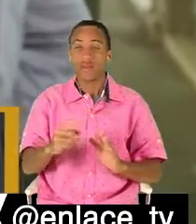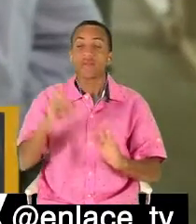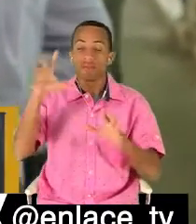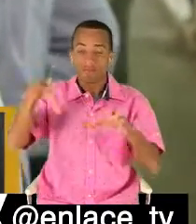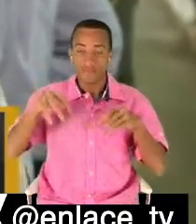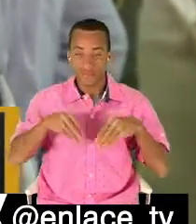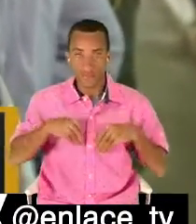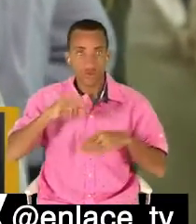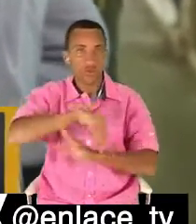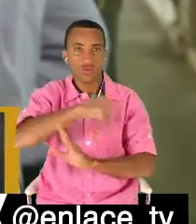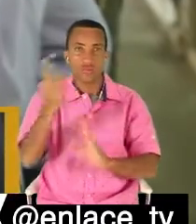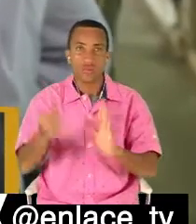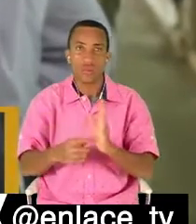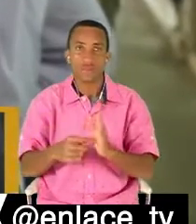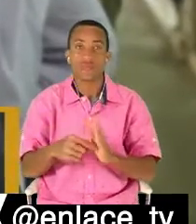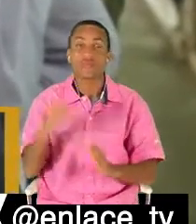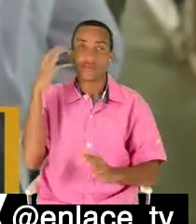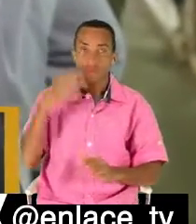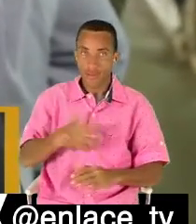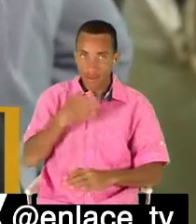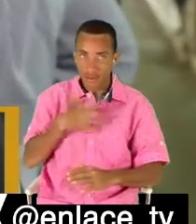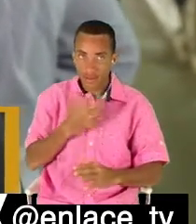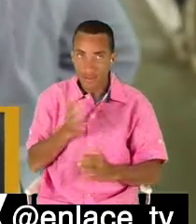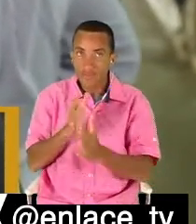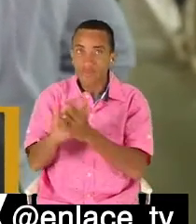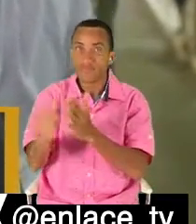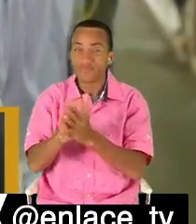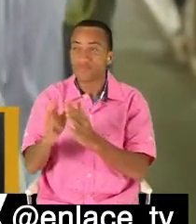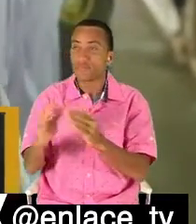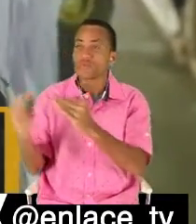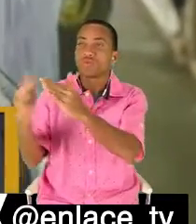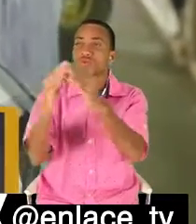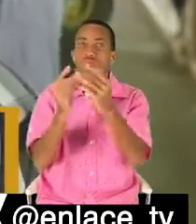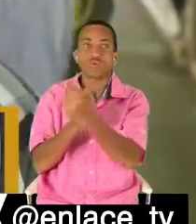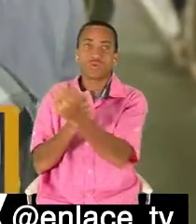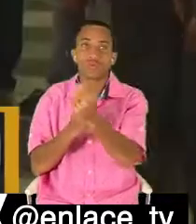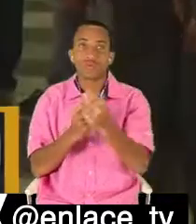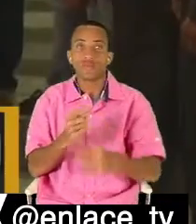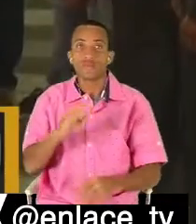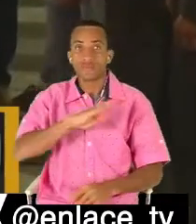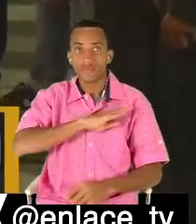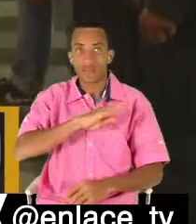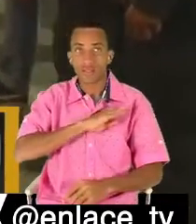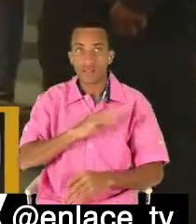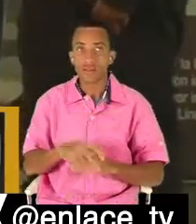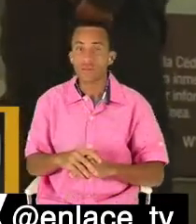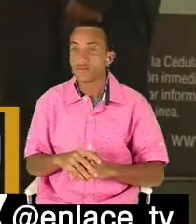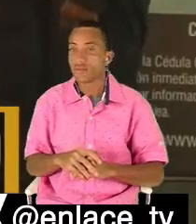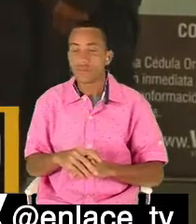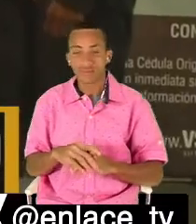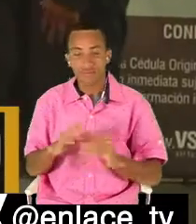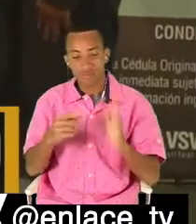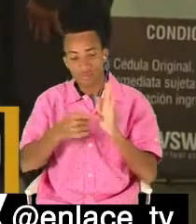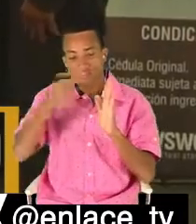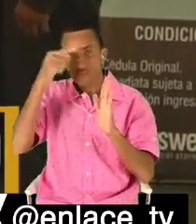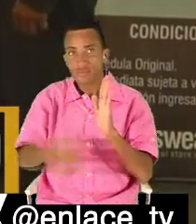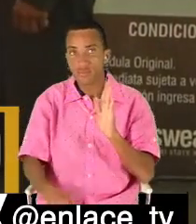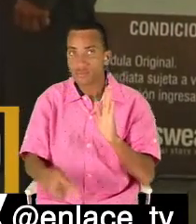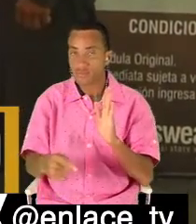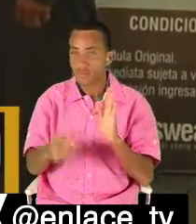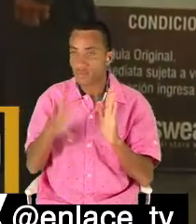raíz de una queja que formularon ciudadanos del sector en el sentido de que el señor alcalde no estaba cumpliendo la